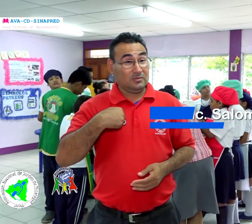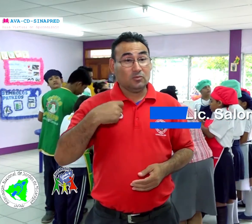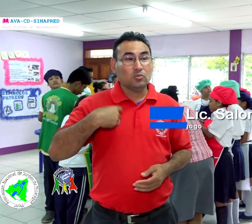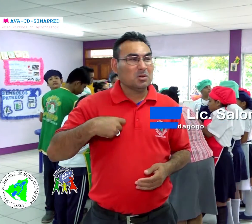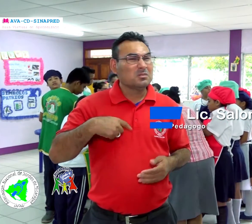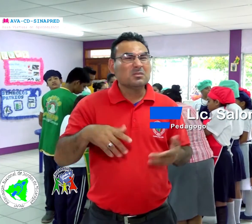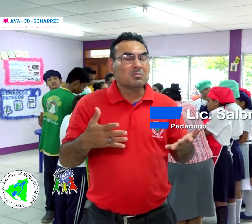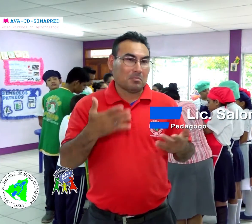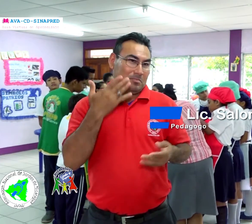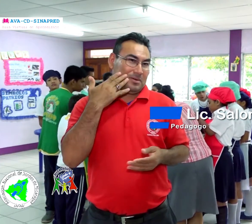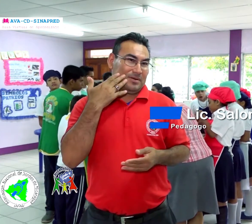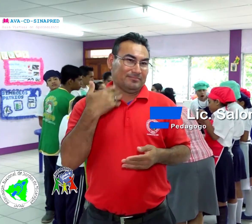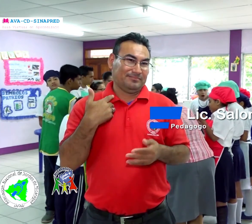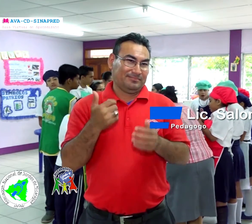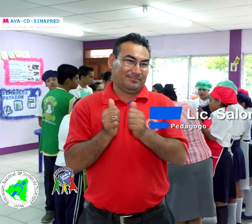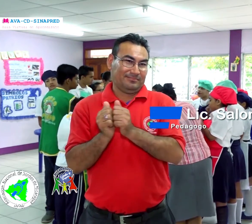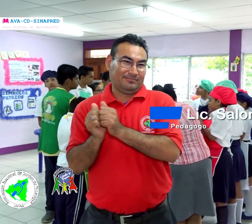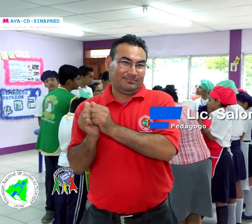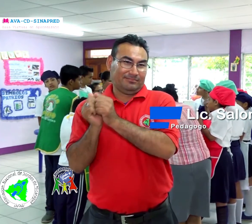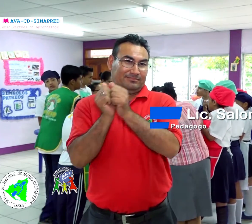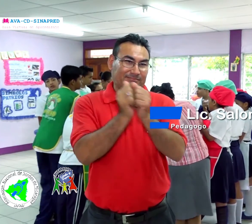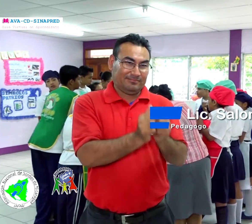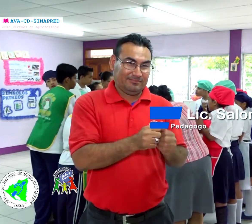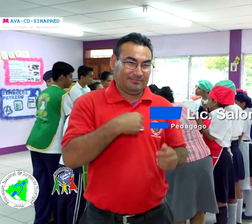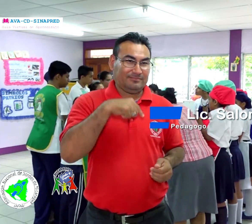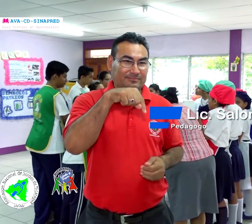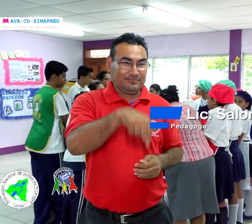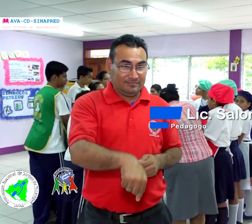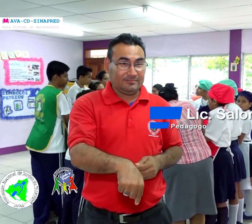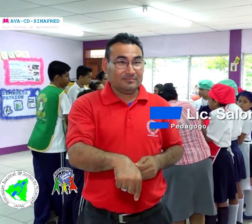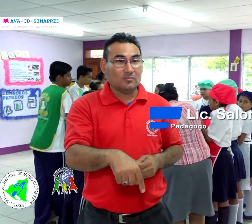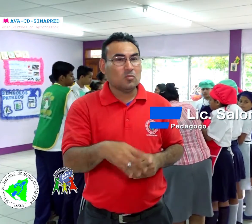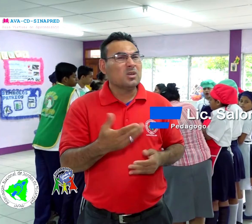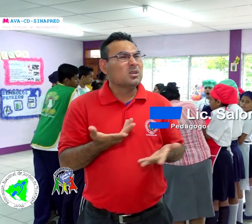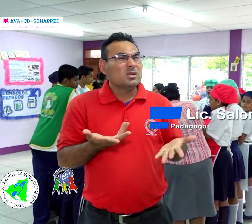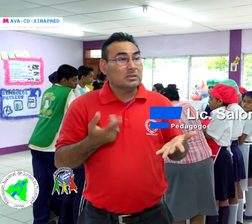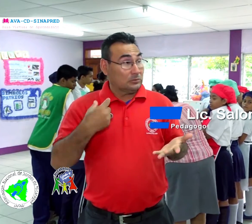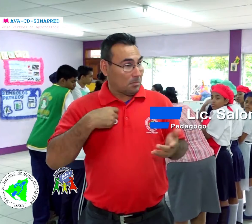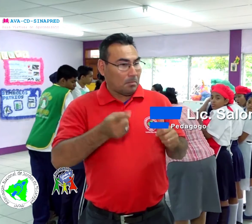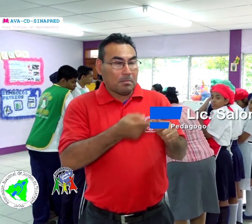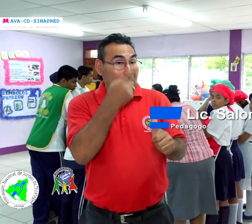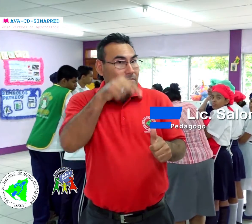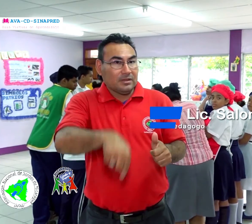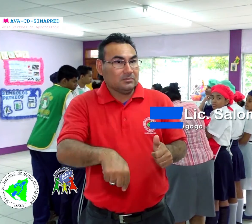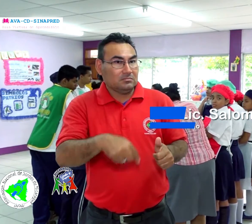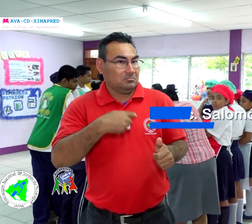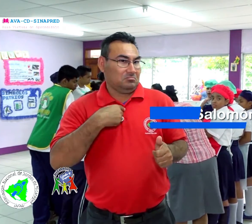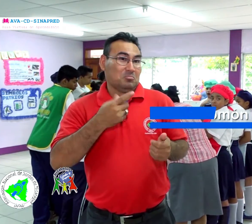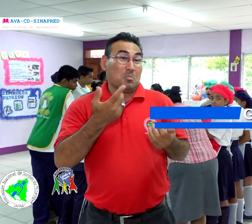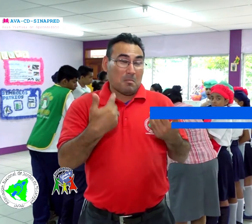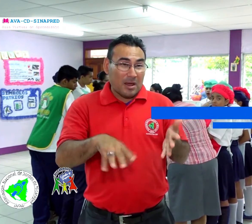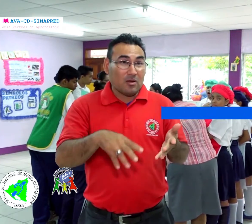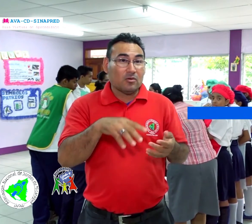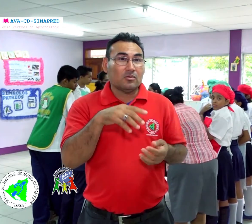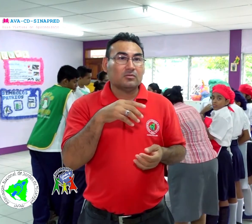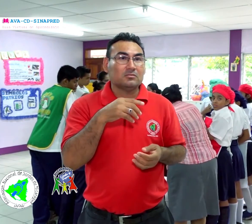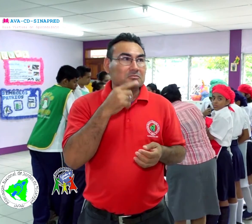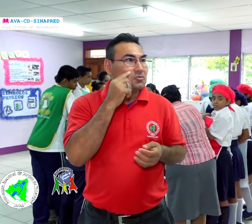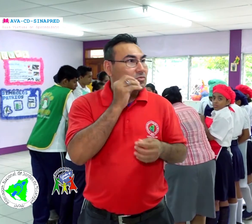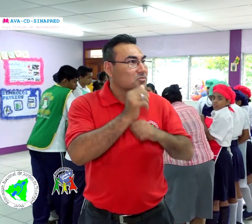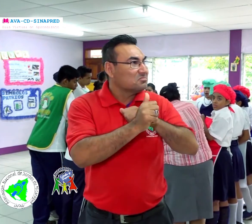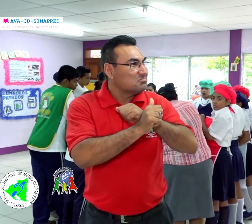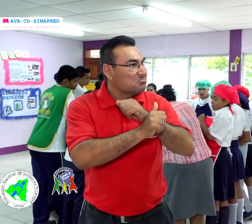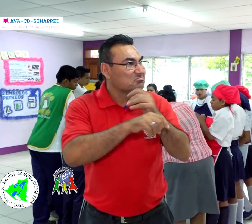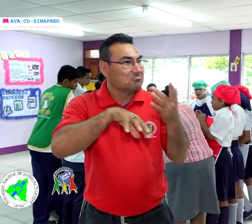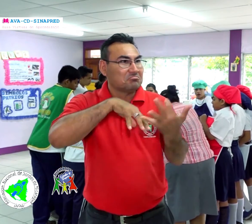Yo con anterioridad, mi mamá me trajo a la escuela, aquí por cierto, era la primera vez que yo estaba aquí en la